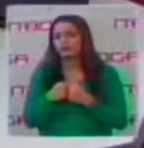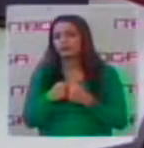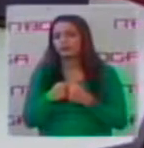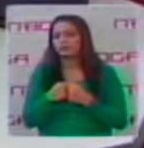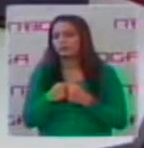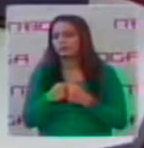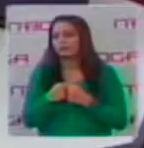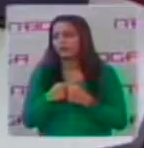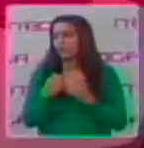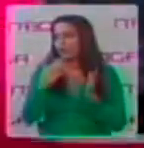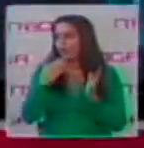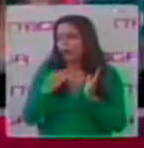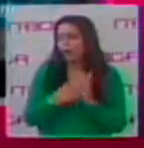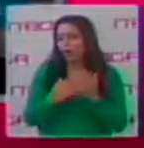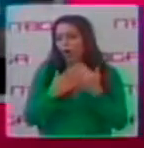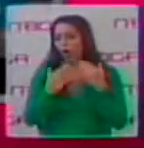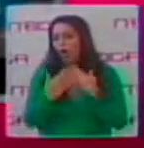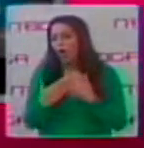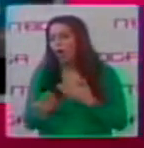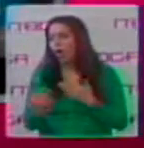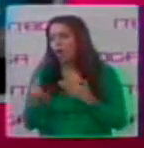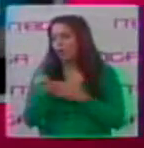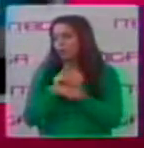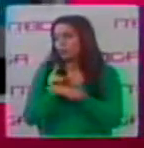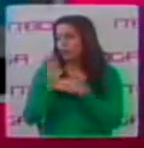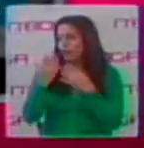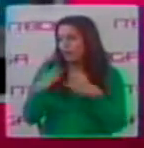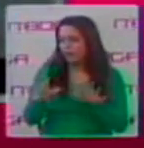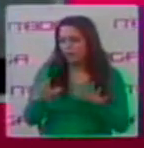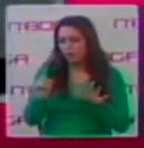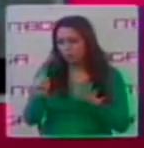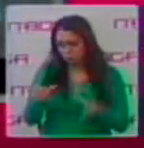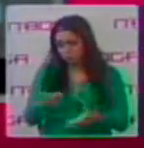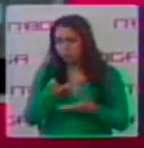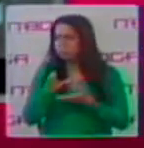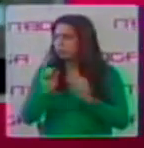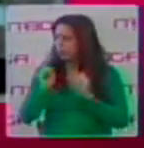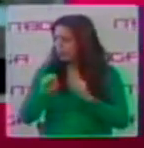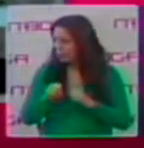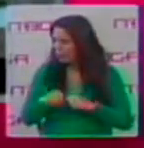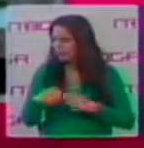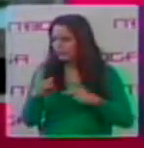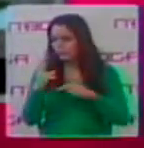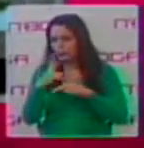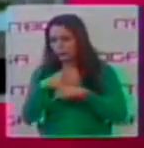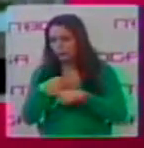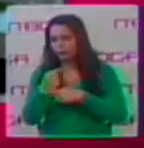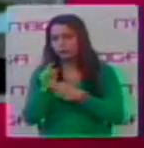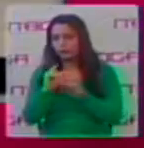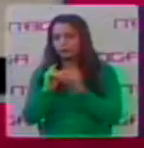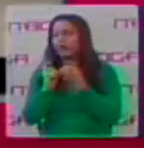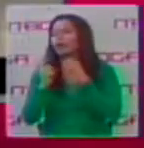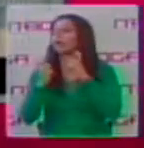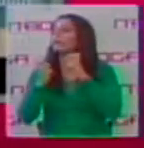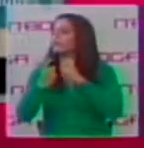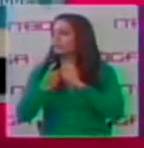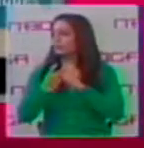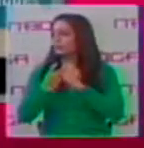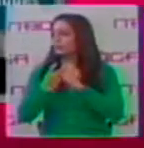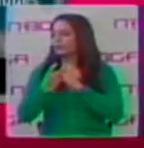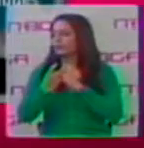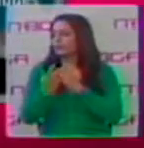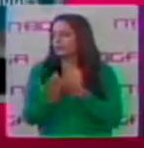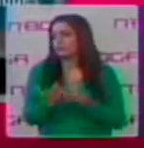social a lo que ya no tiene un valor comercial? Porque, por ejemplo, existen productos que ya no los ponen para